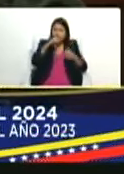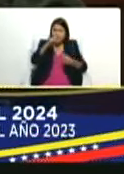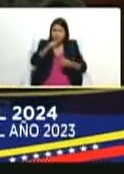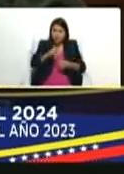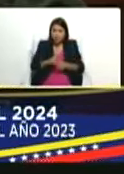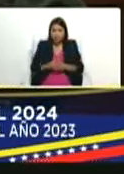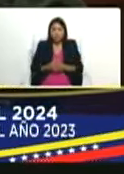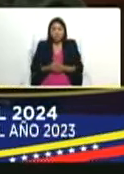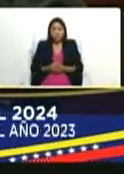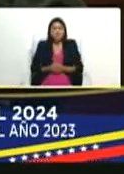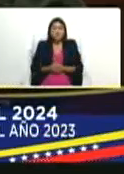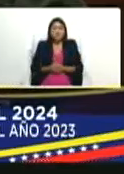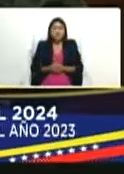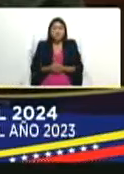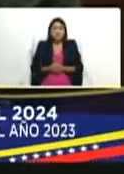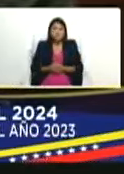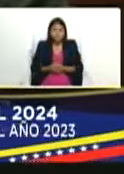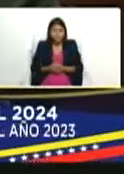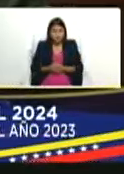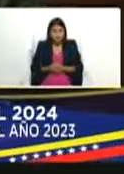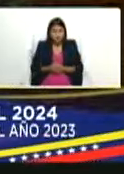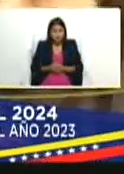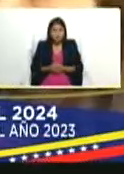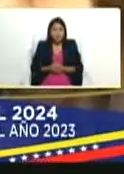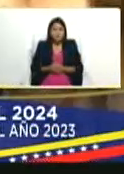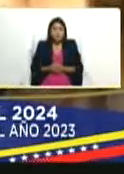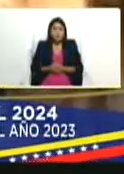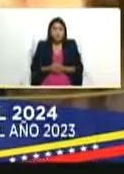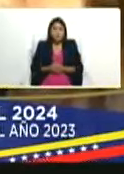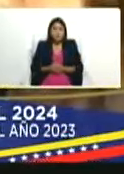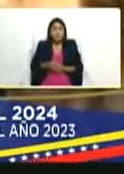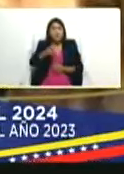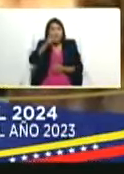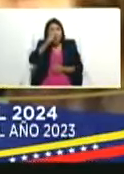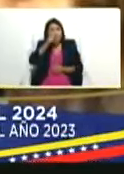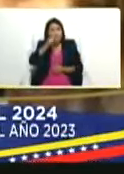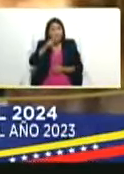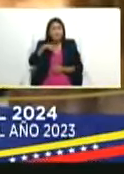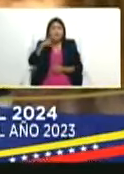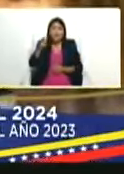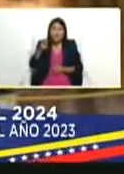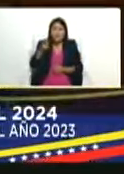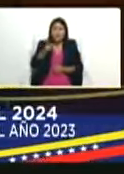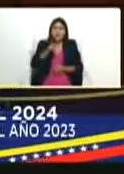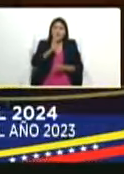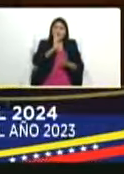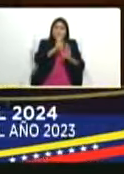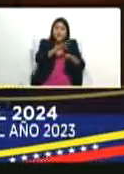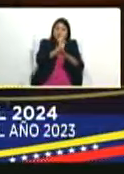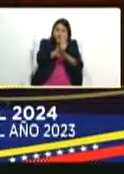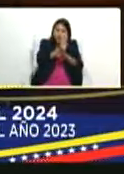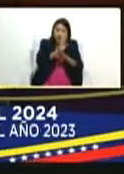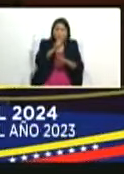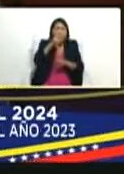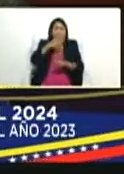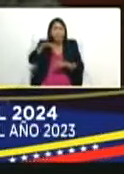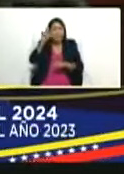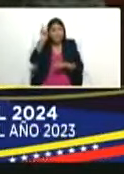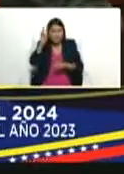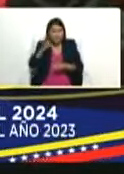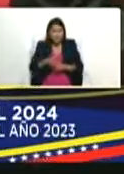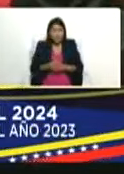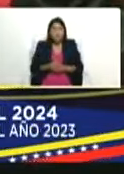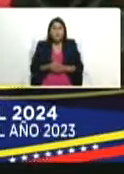República Bolivariana de Venezuela. Doctor Alfredo Ruiz Angulo, defensor del pueblo.